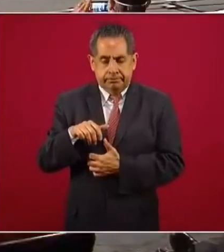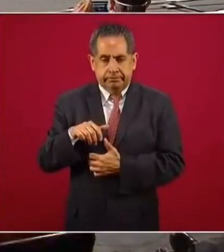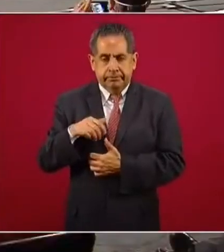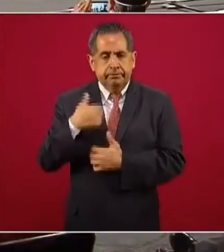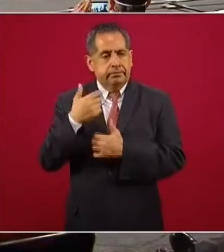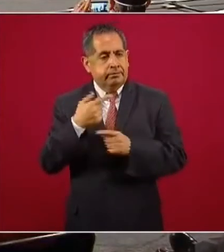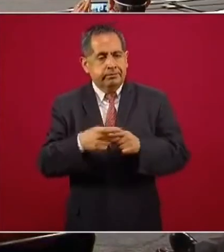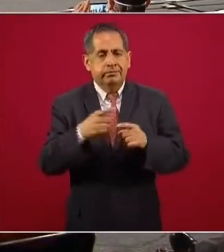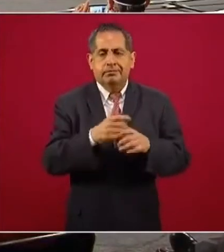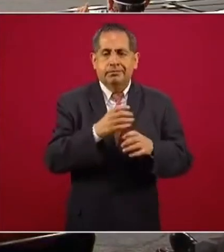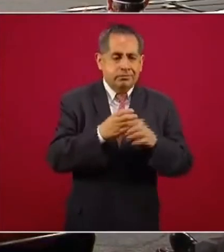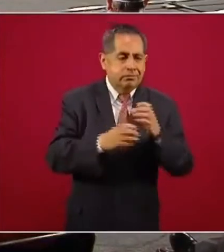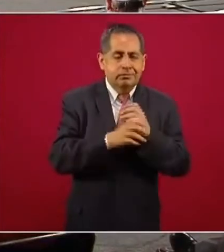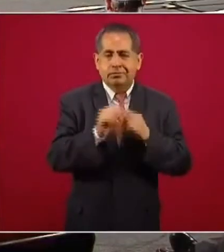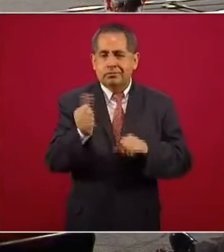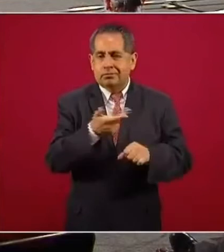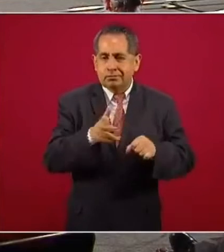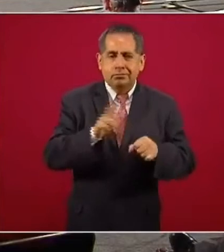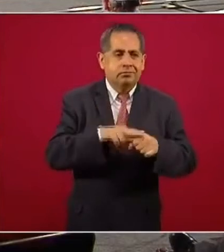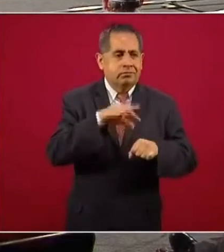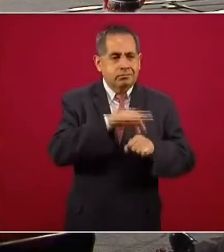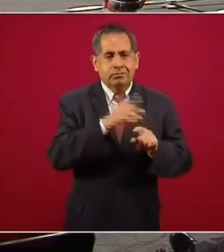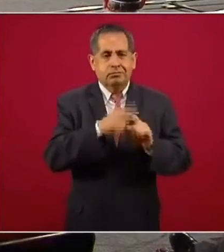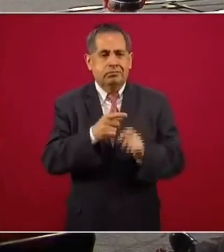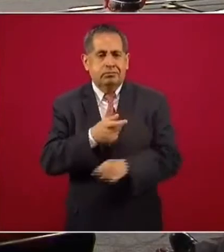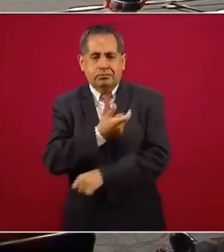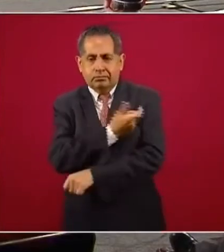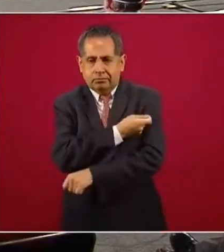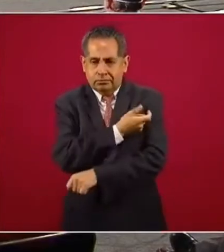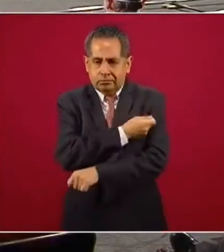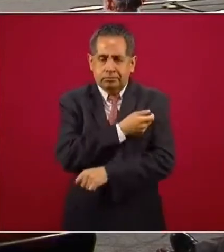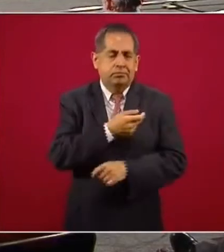de equipos médicos, de vacunas